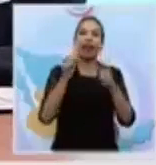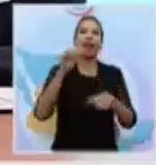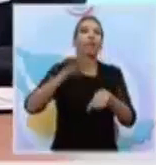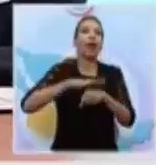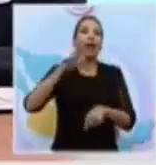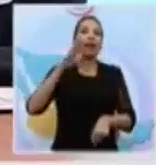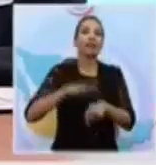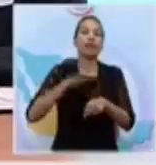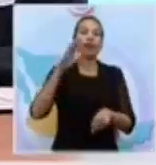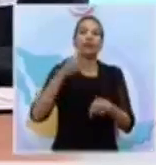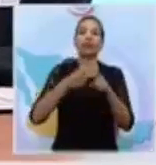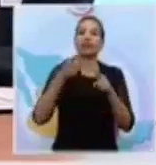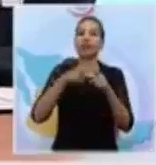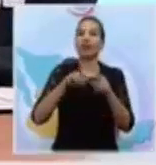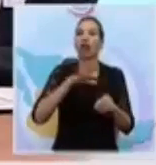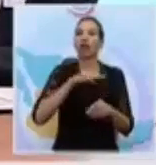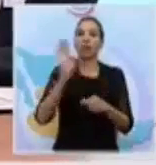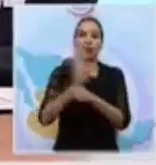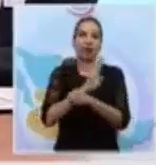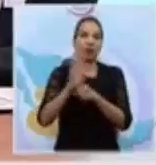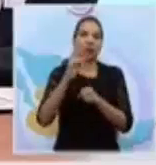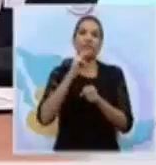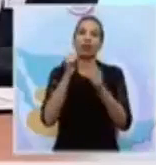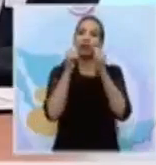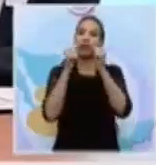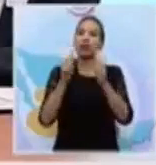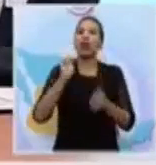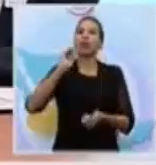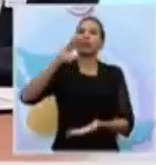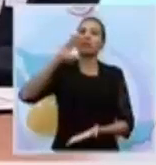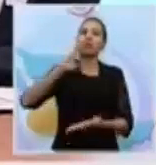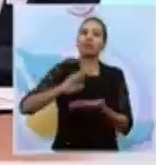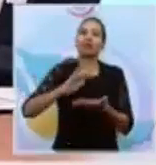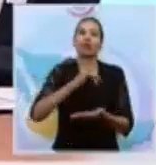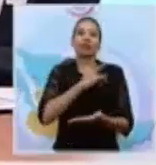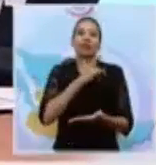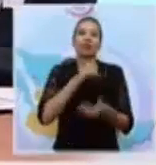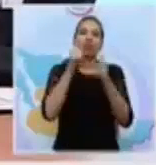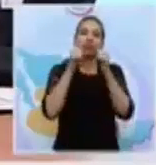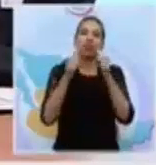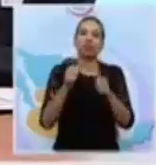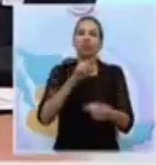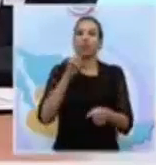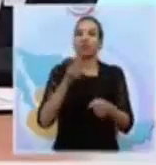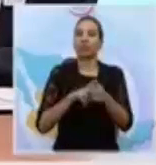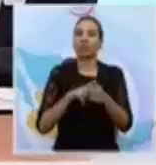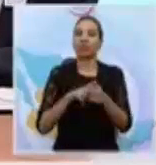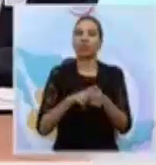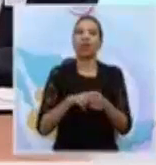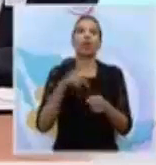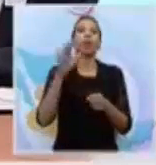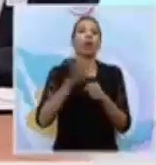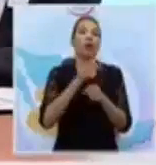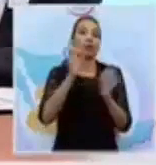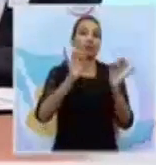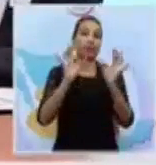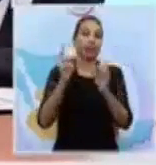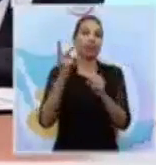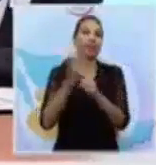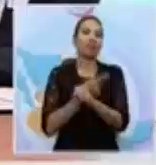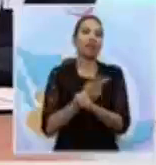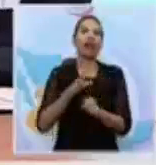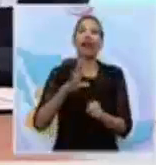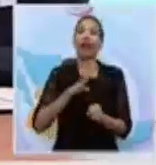mercado y los beneficios públicos de baja calidad quedan para los de a pie. Cuando ello ocurre, estos estratos,